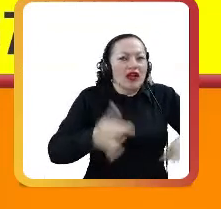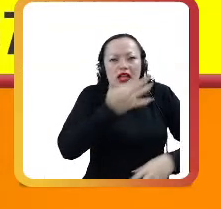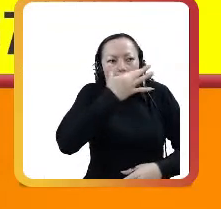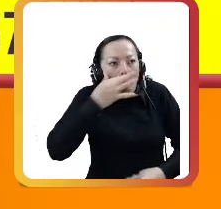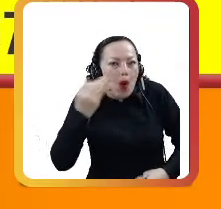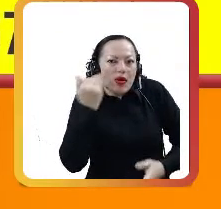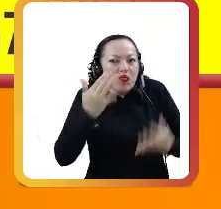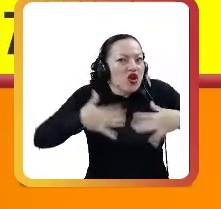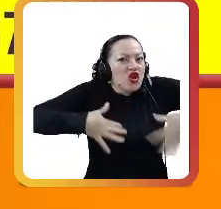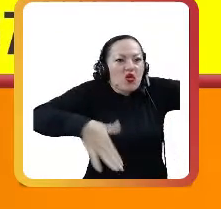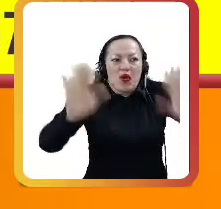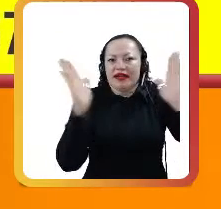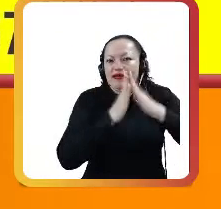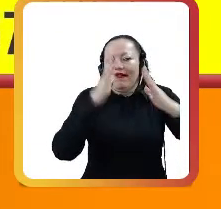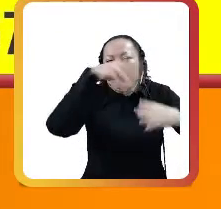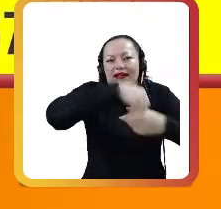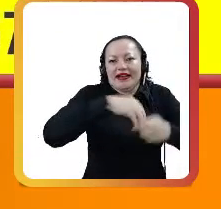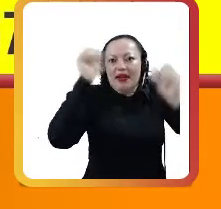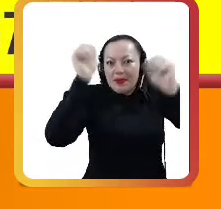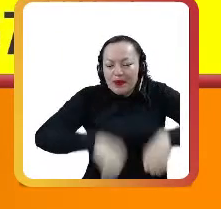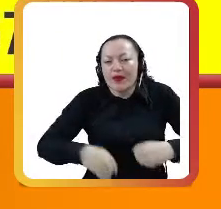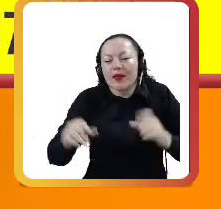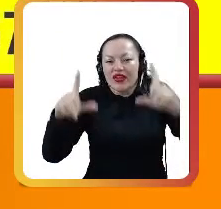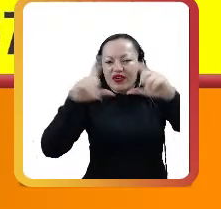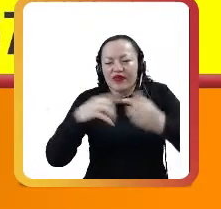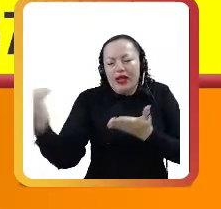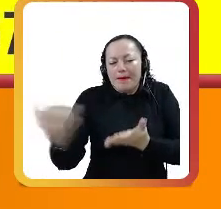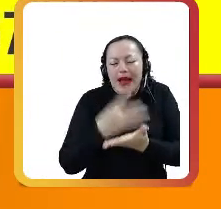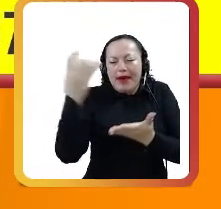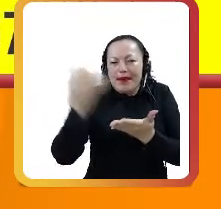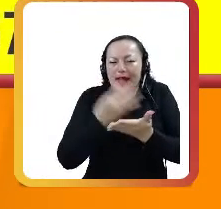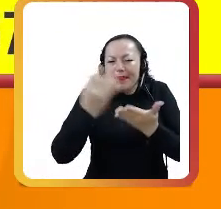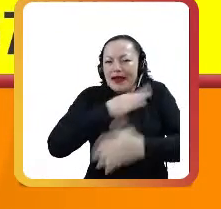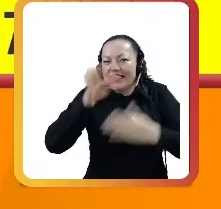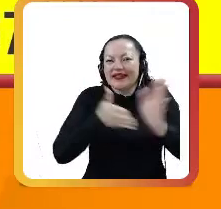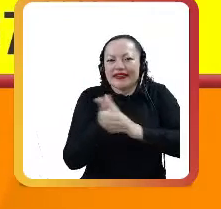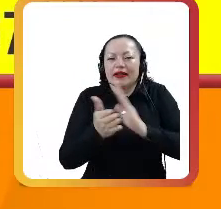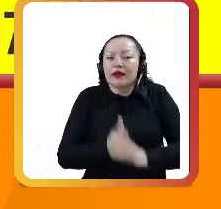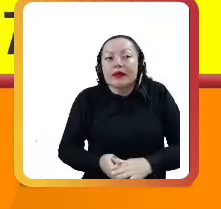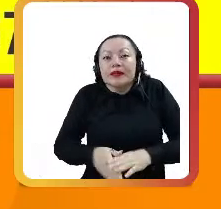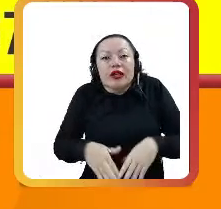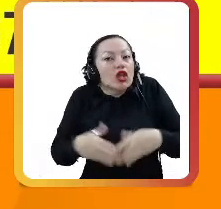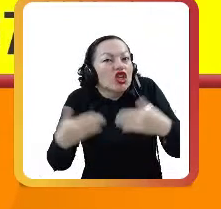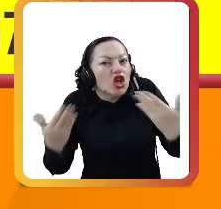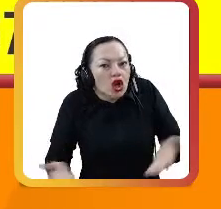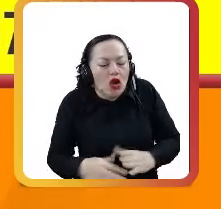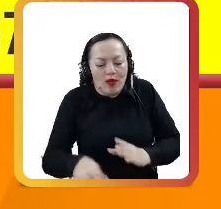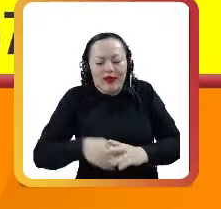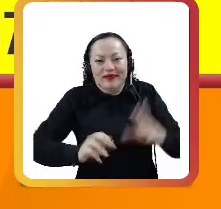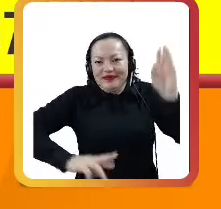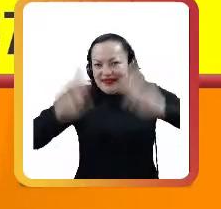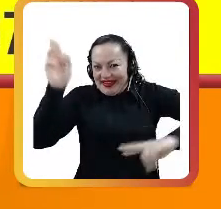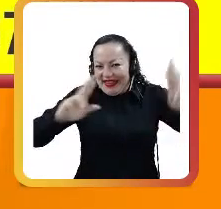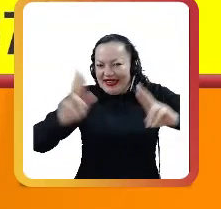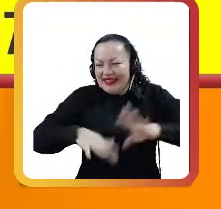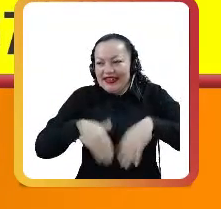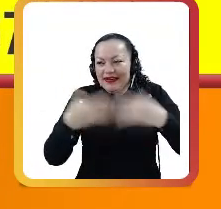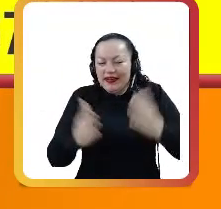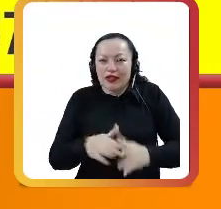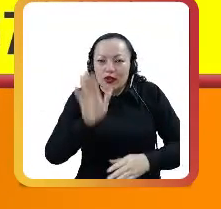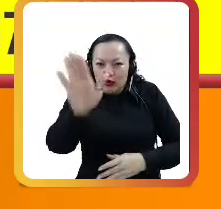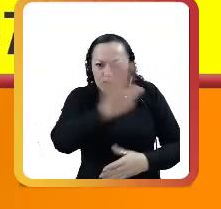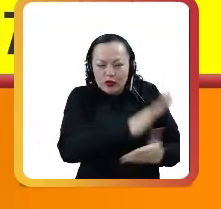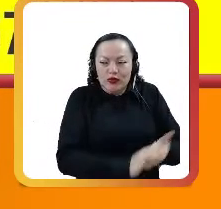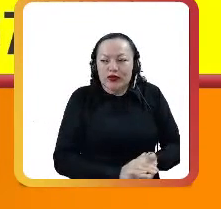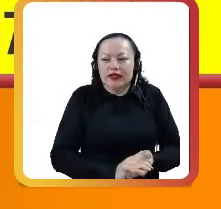participar todos los de la casa, ¿cierto? Y, ¿cómo van a participar? En un sorteo que hacemos, ustedes